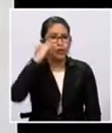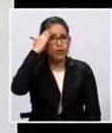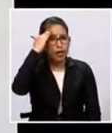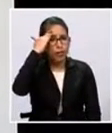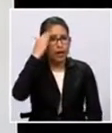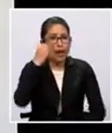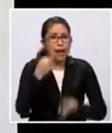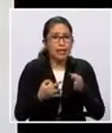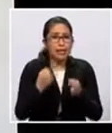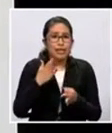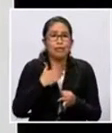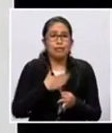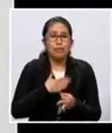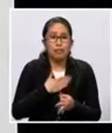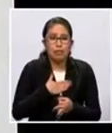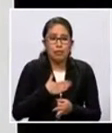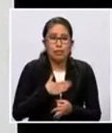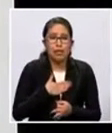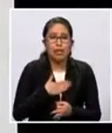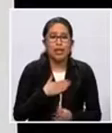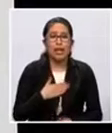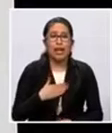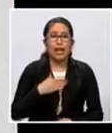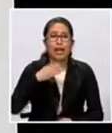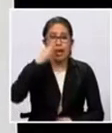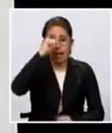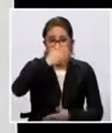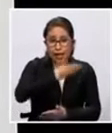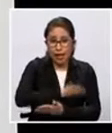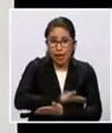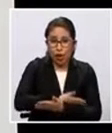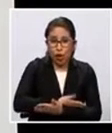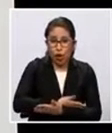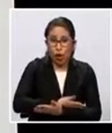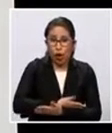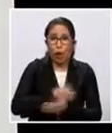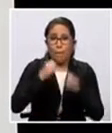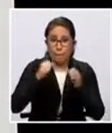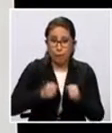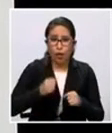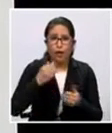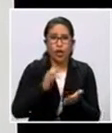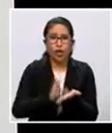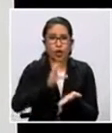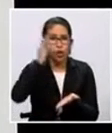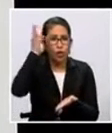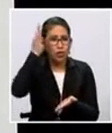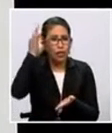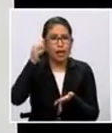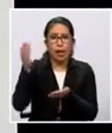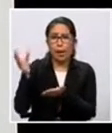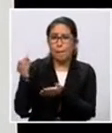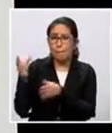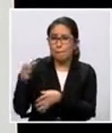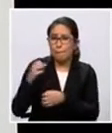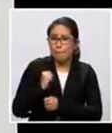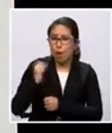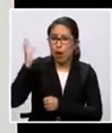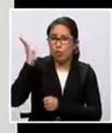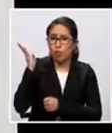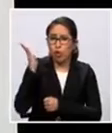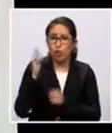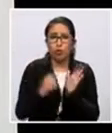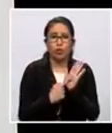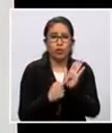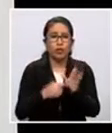de esta primera jornada, llevando yo para dicho cobro la libreta de la gestión 2017 de colegio particular, volviendo a aclarar